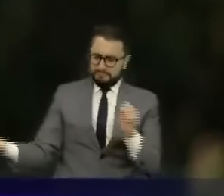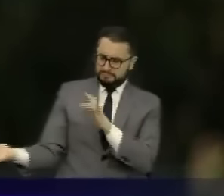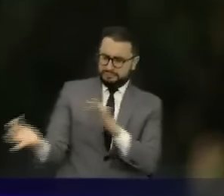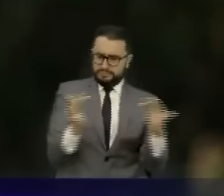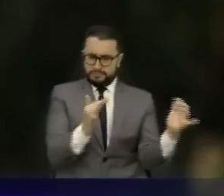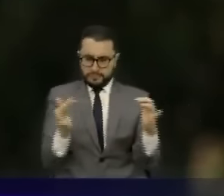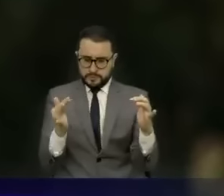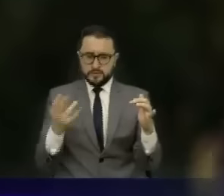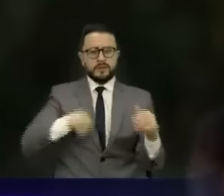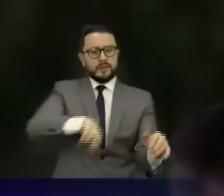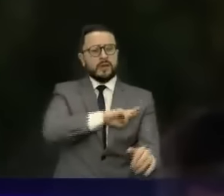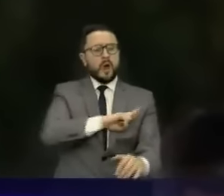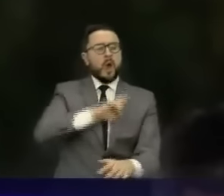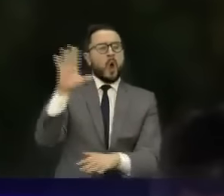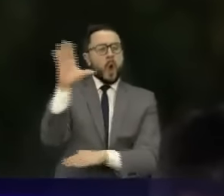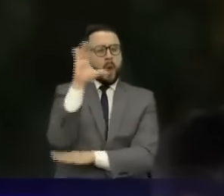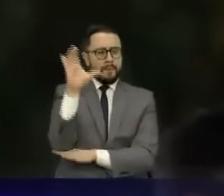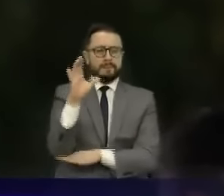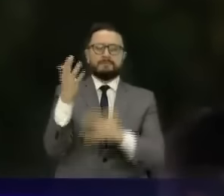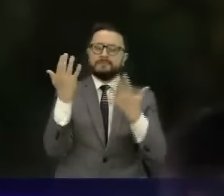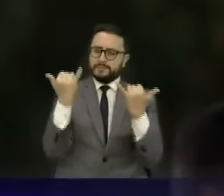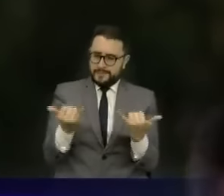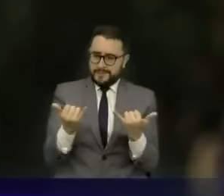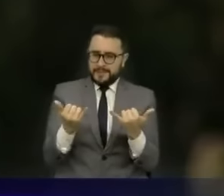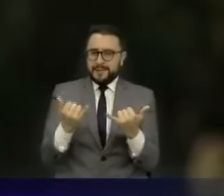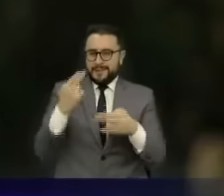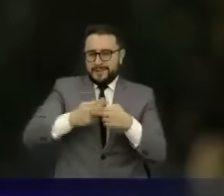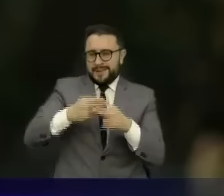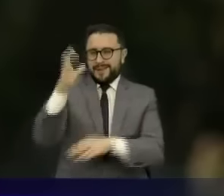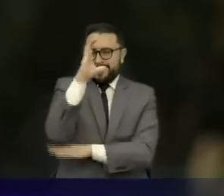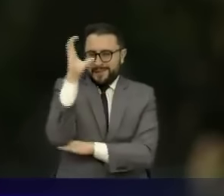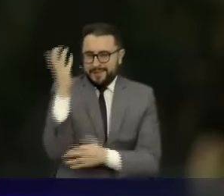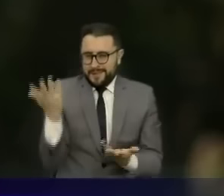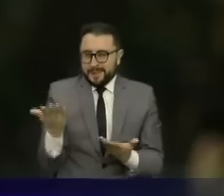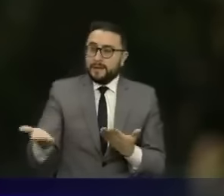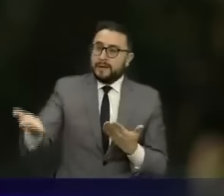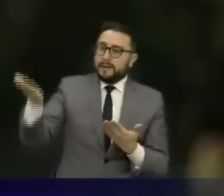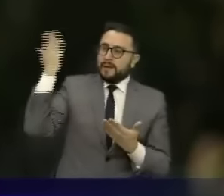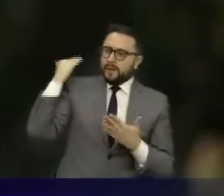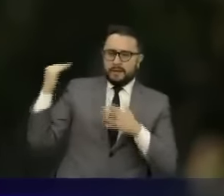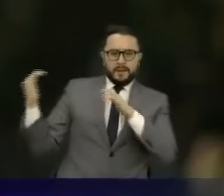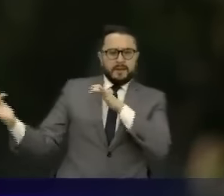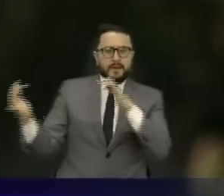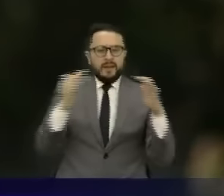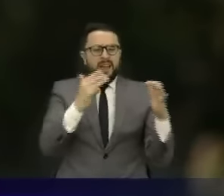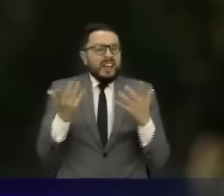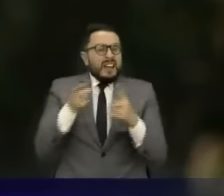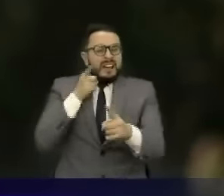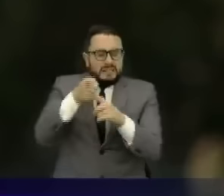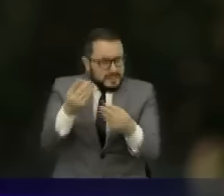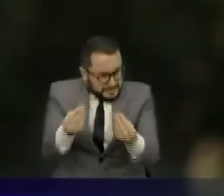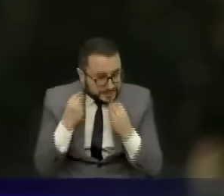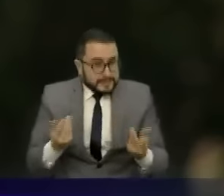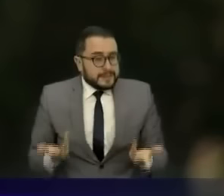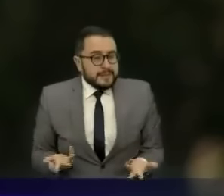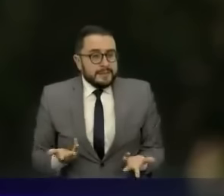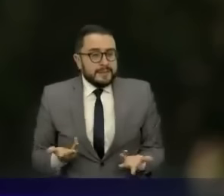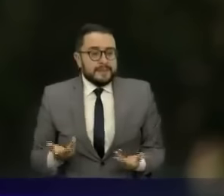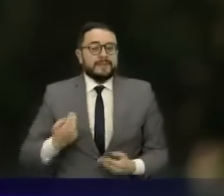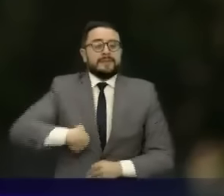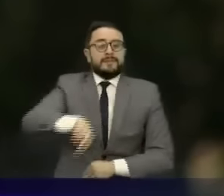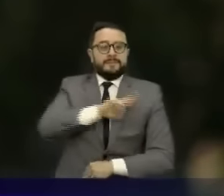peleábamos nosotros, los que hoy nos llamábamos colombianos, en aquella época y que estábamos del otro lado de la